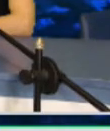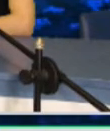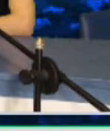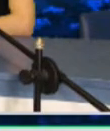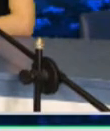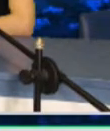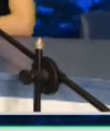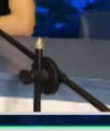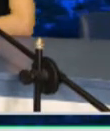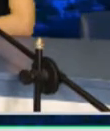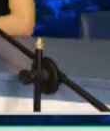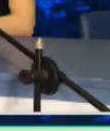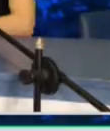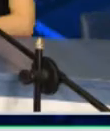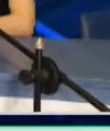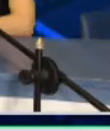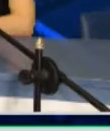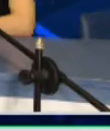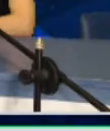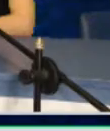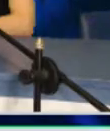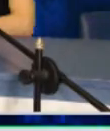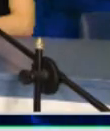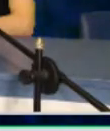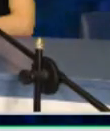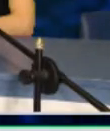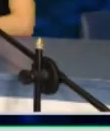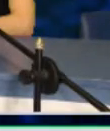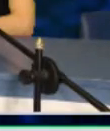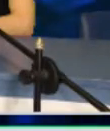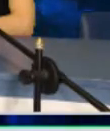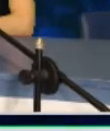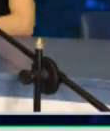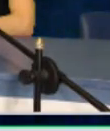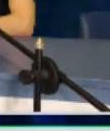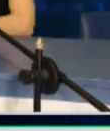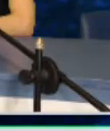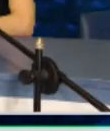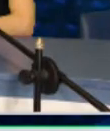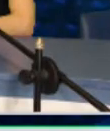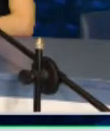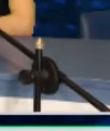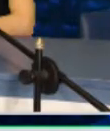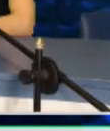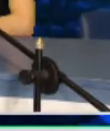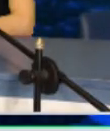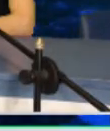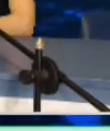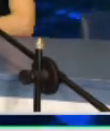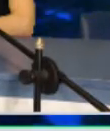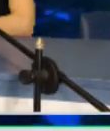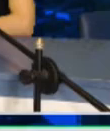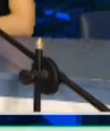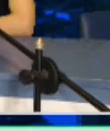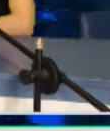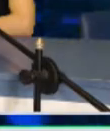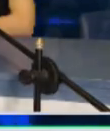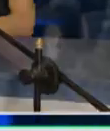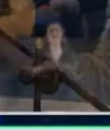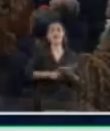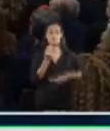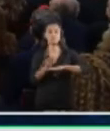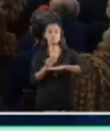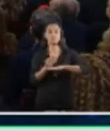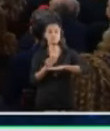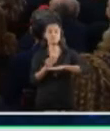propuesto? ¿Cree que entonces estos cambios en el gabinete van a seguir dándose, no sé si en este mes, pero en el transcurso de los meses que siguen? Y